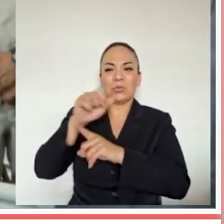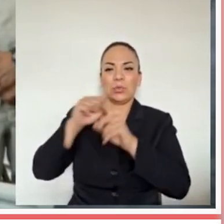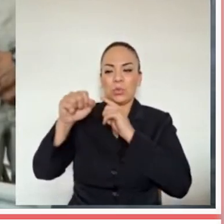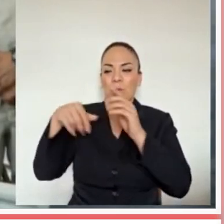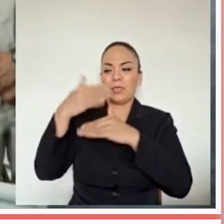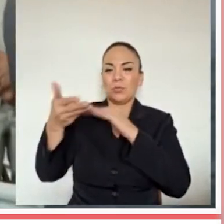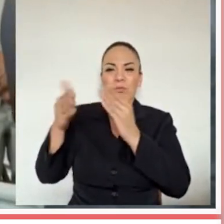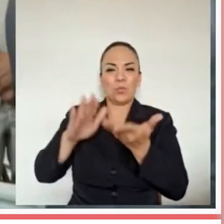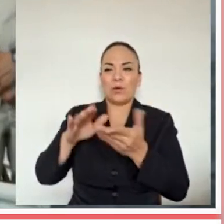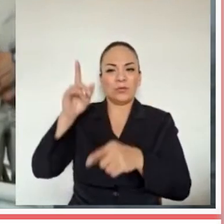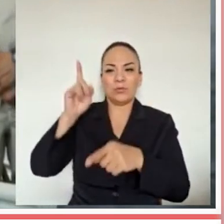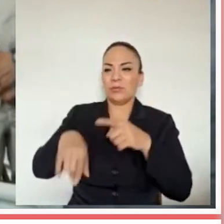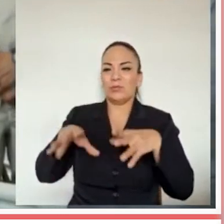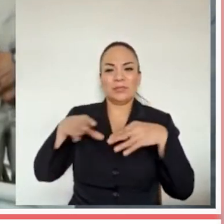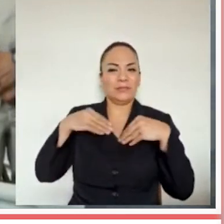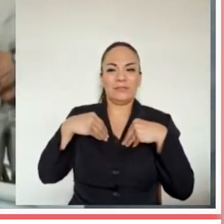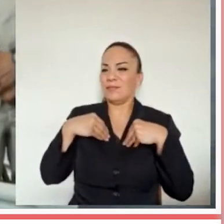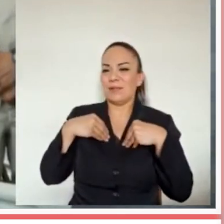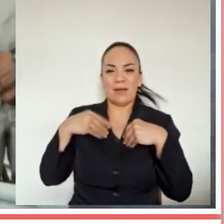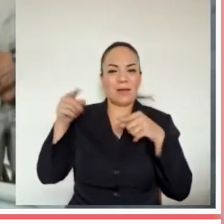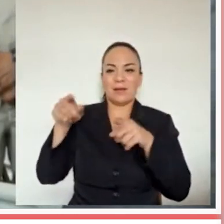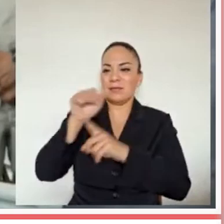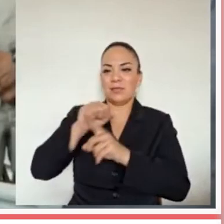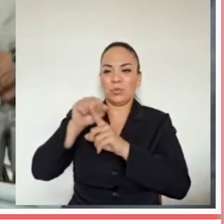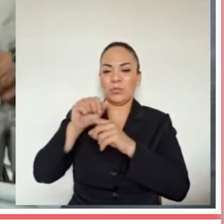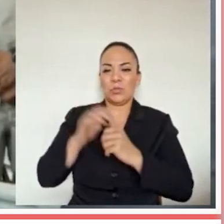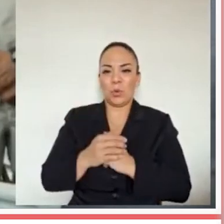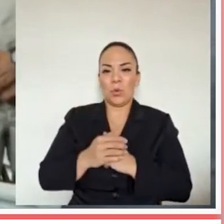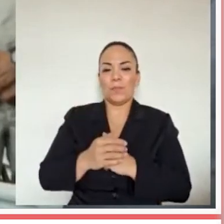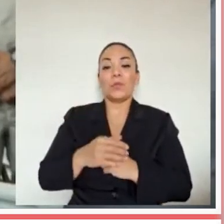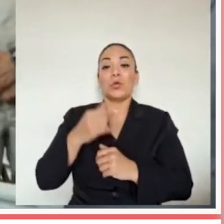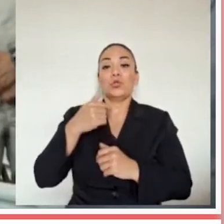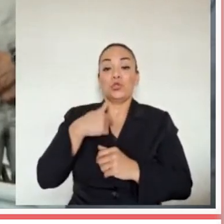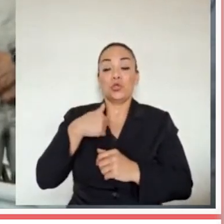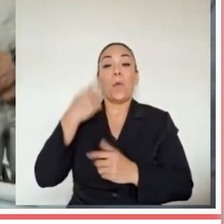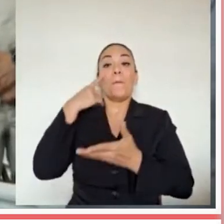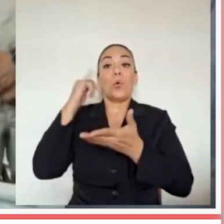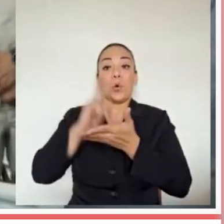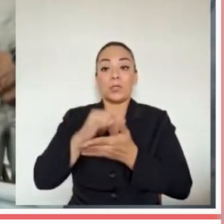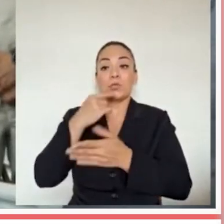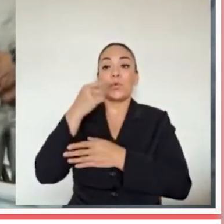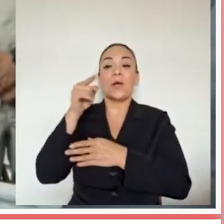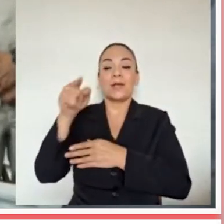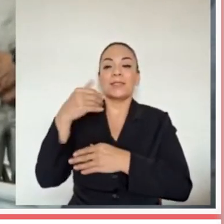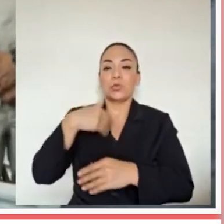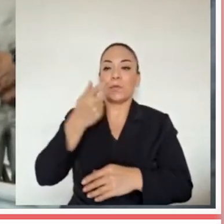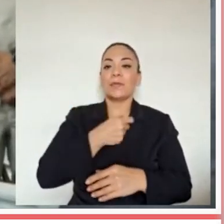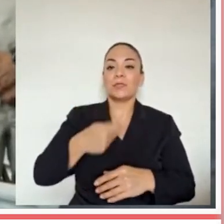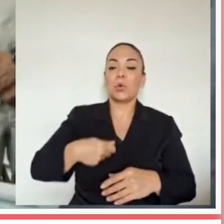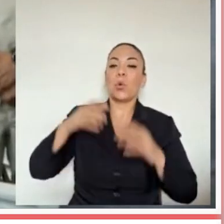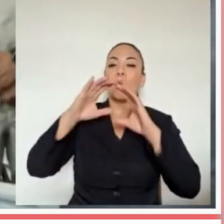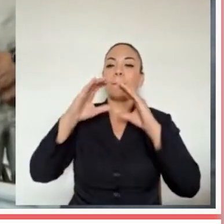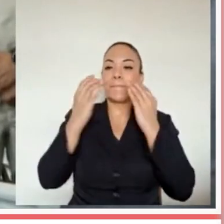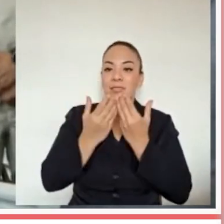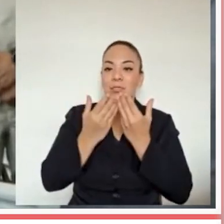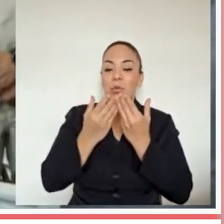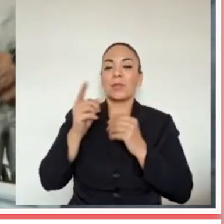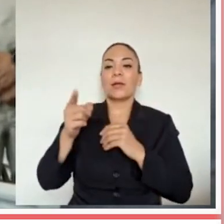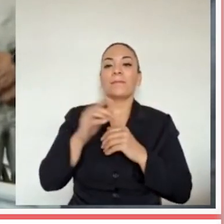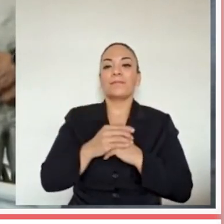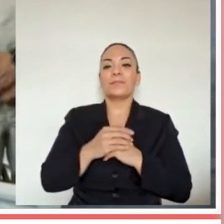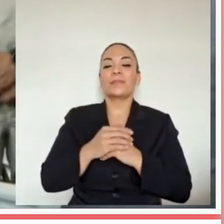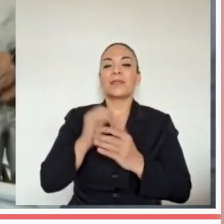es inaceptable. Por eso yo le hice al señor presidente de la Comisión de